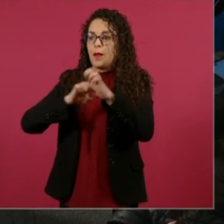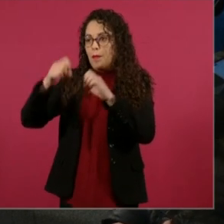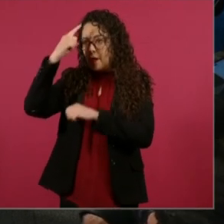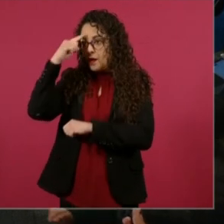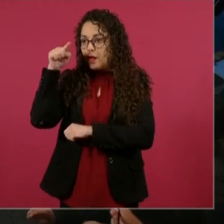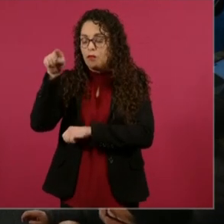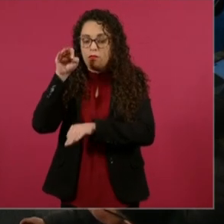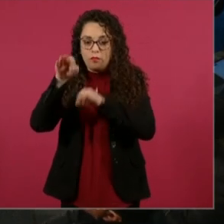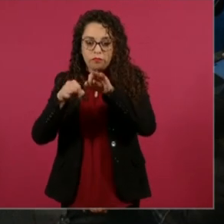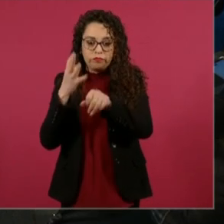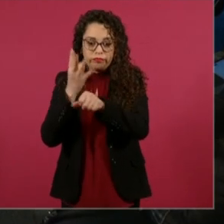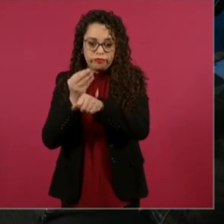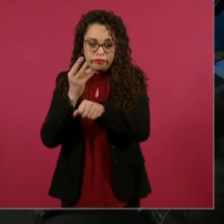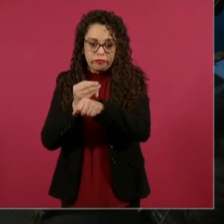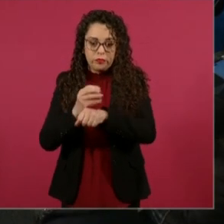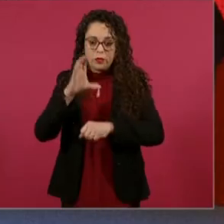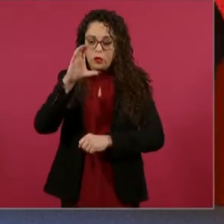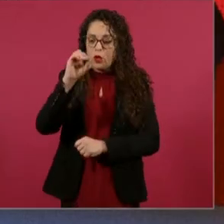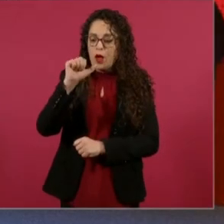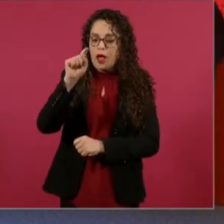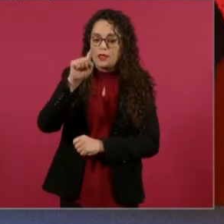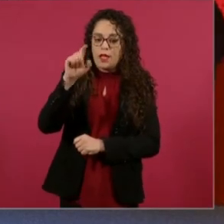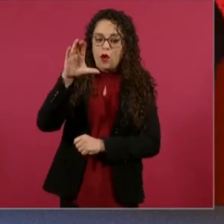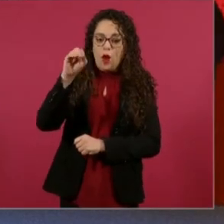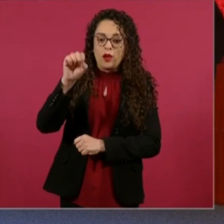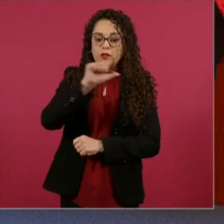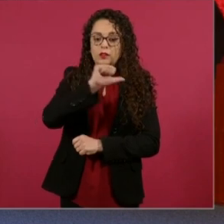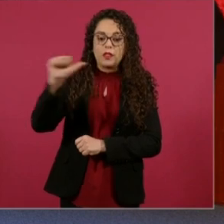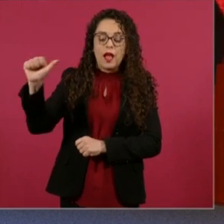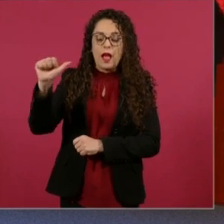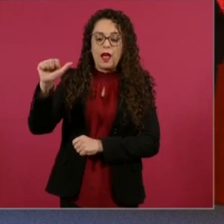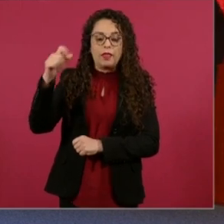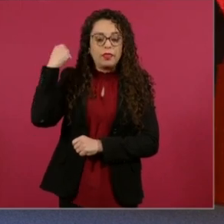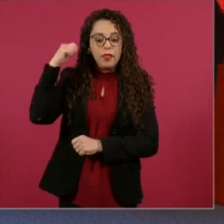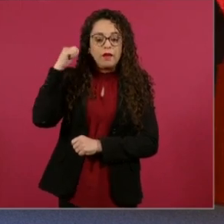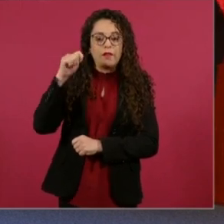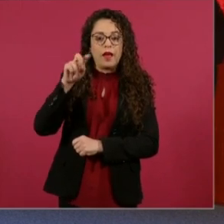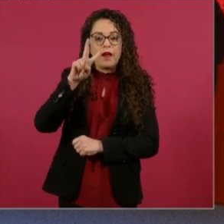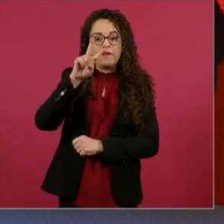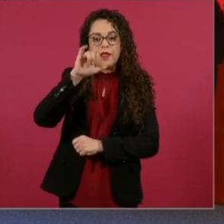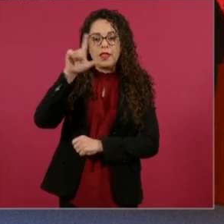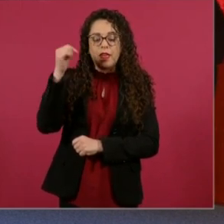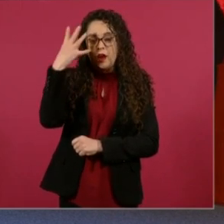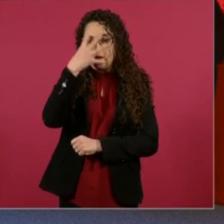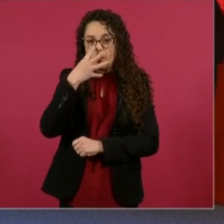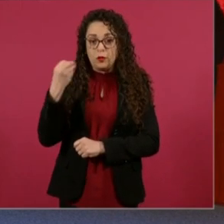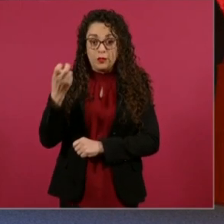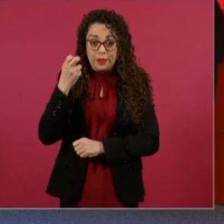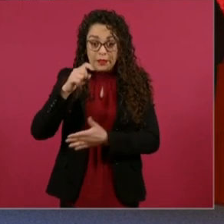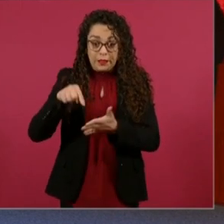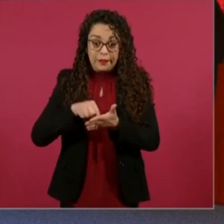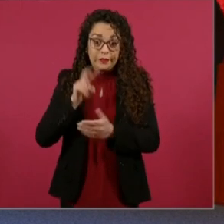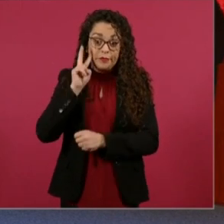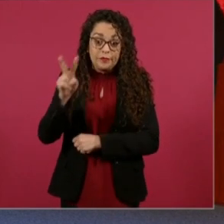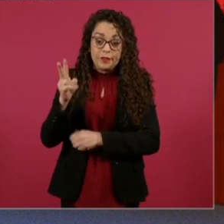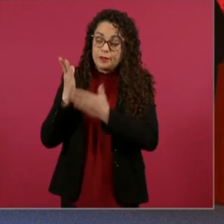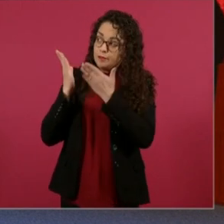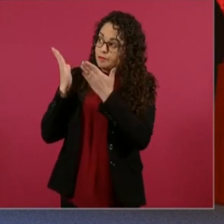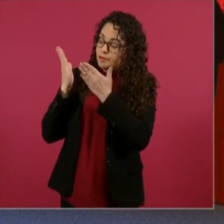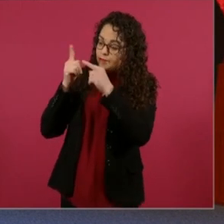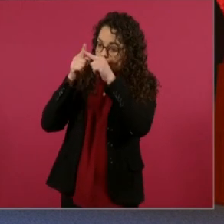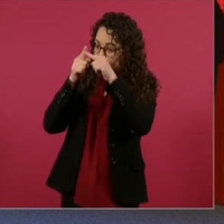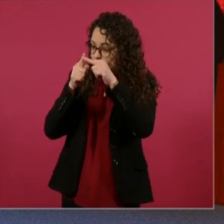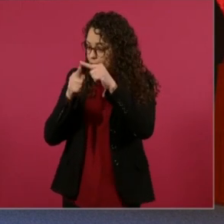de Coatzacoalcos a Villahermosa. Esta está concesionada, el